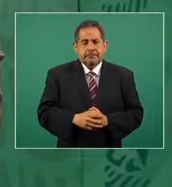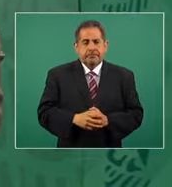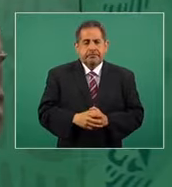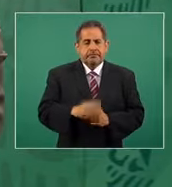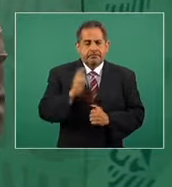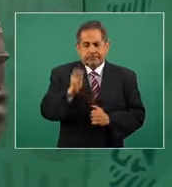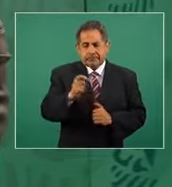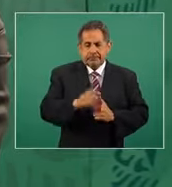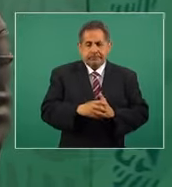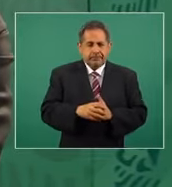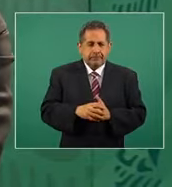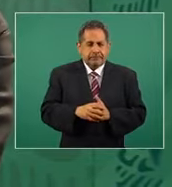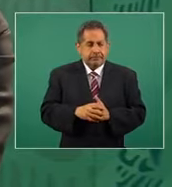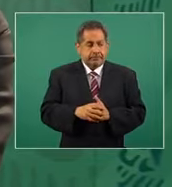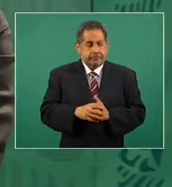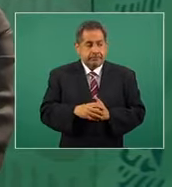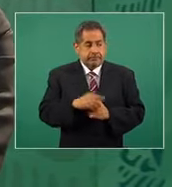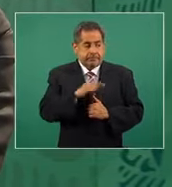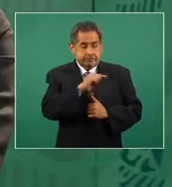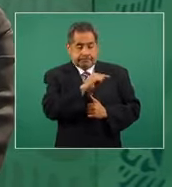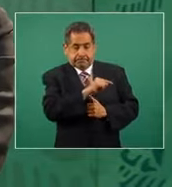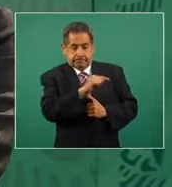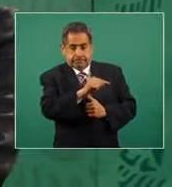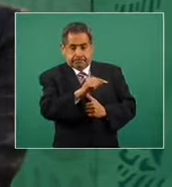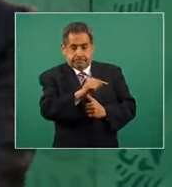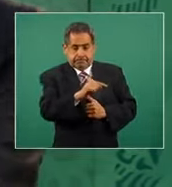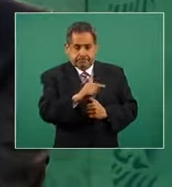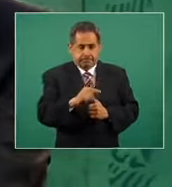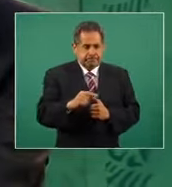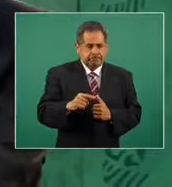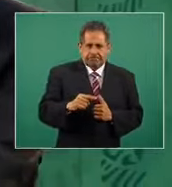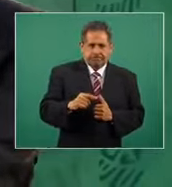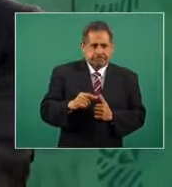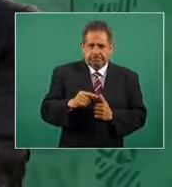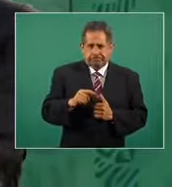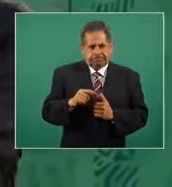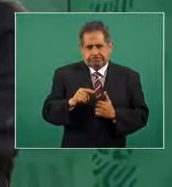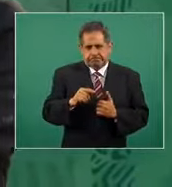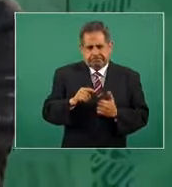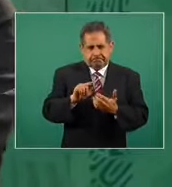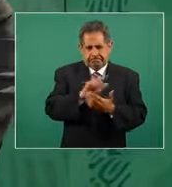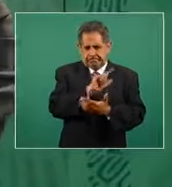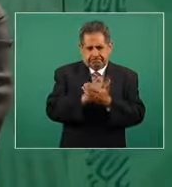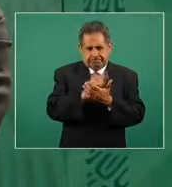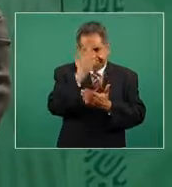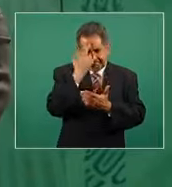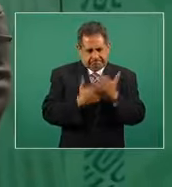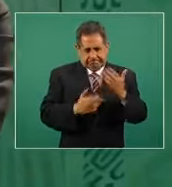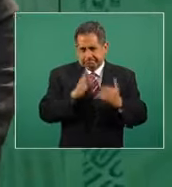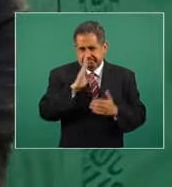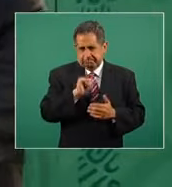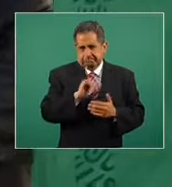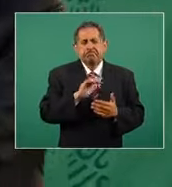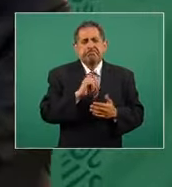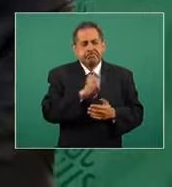Se asociaron, yo diría de manera delictuosa,